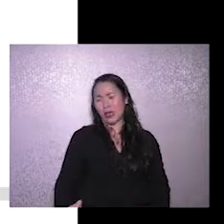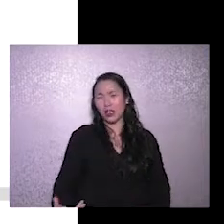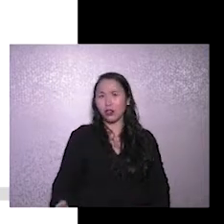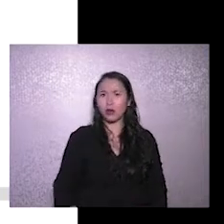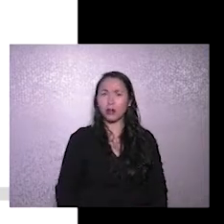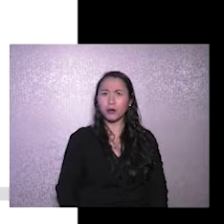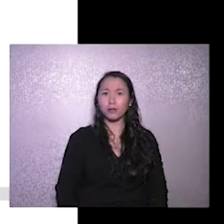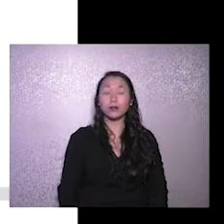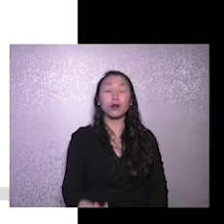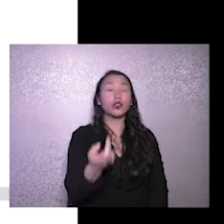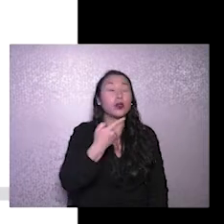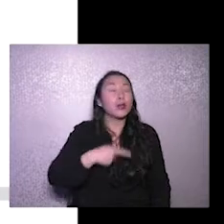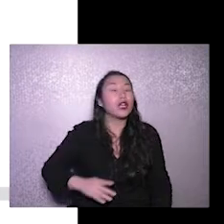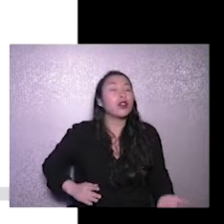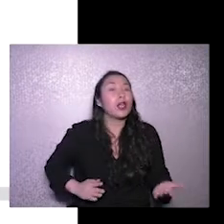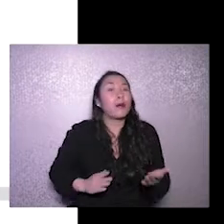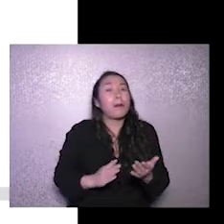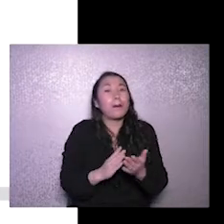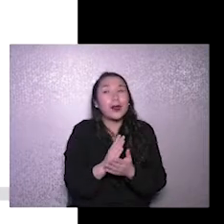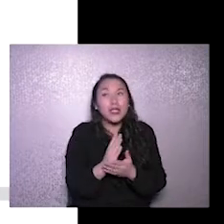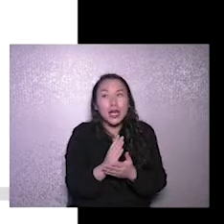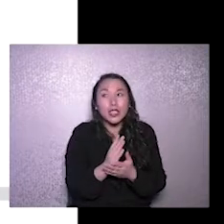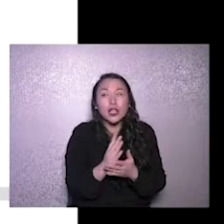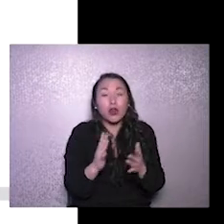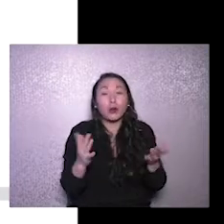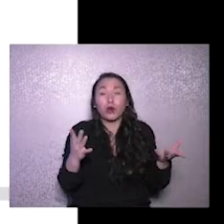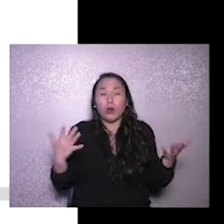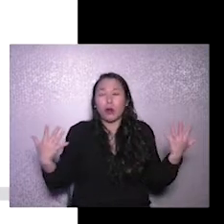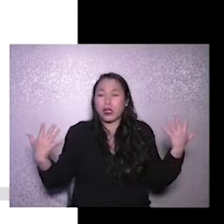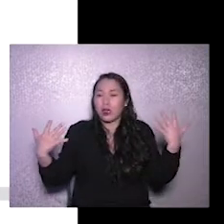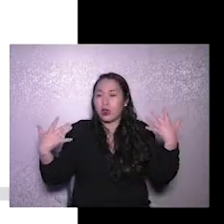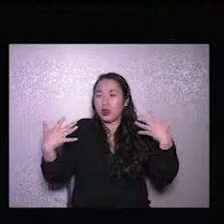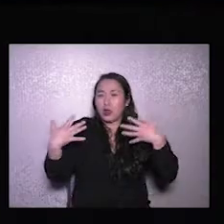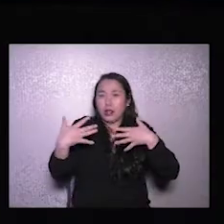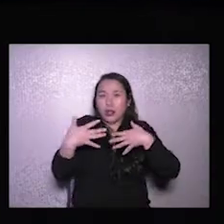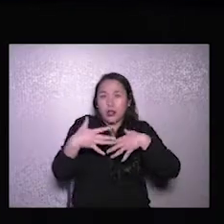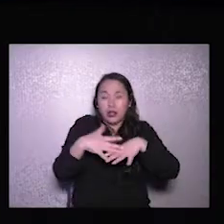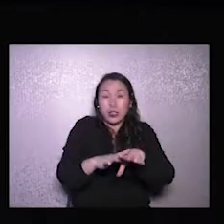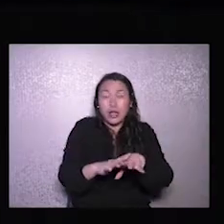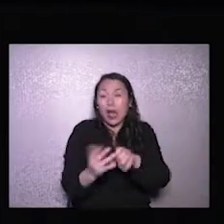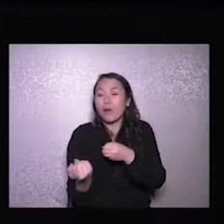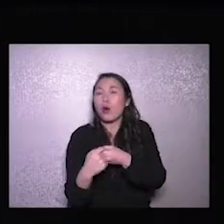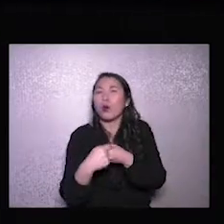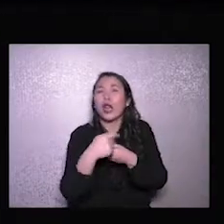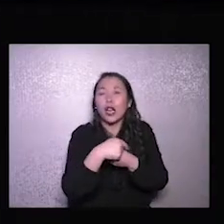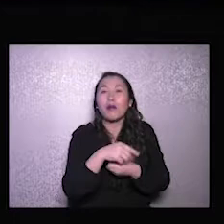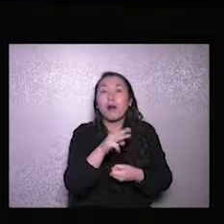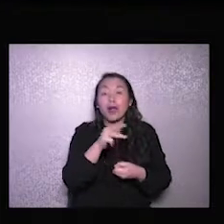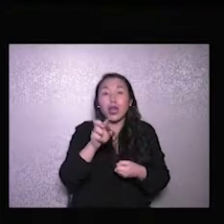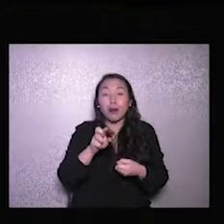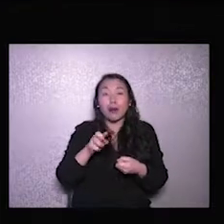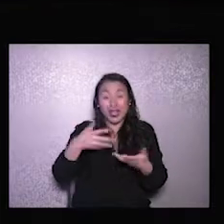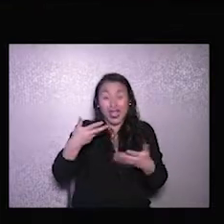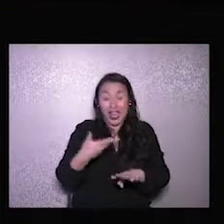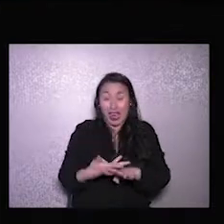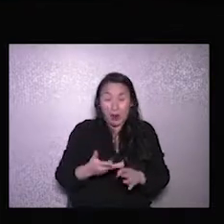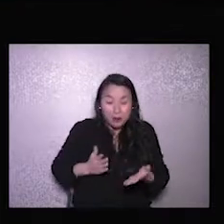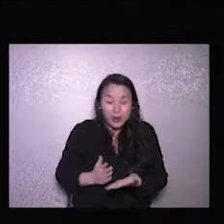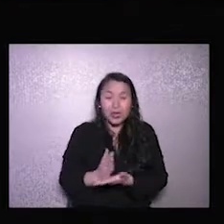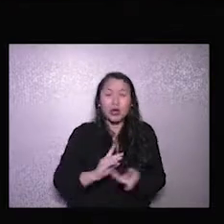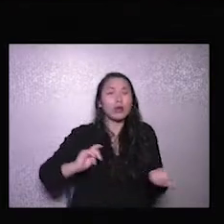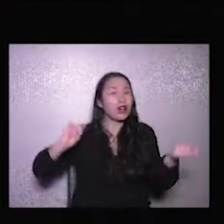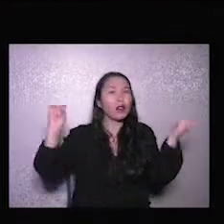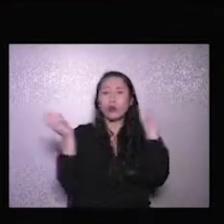sea, hemos tenido que empezar a tratar de hacer todo un juego, de tratar de involucrar a los padres para entender que se nos viene una revolución gigante. Si